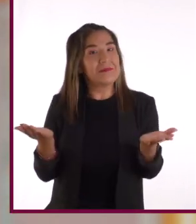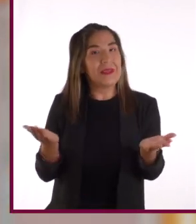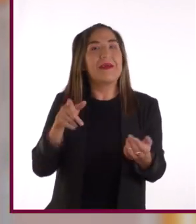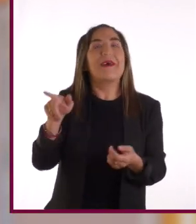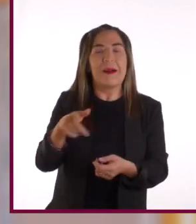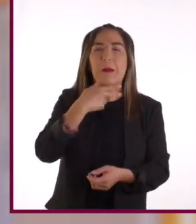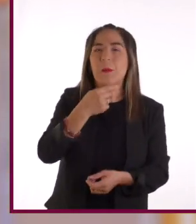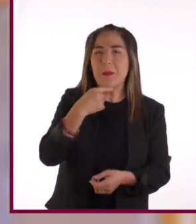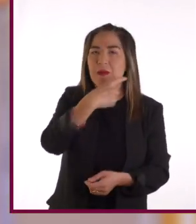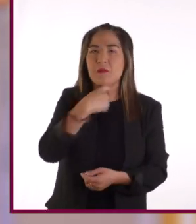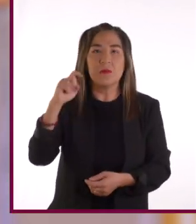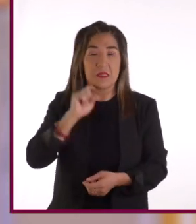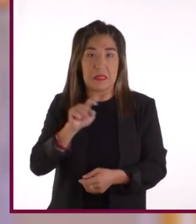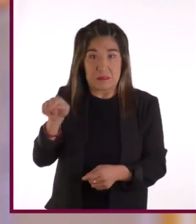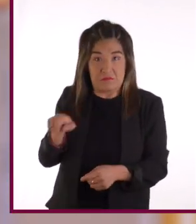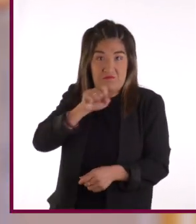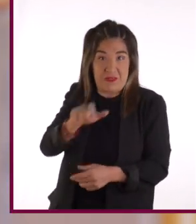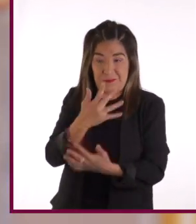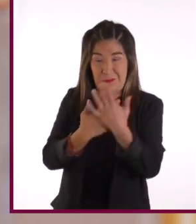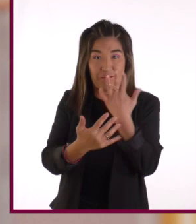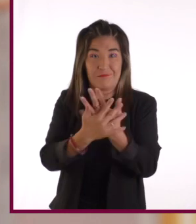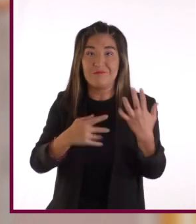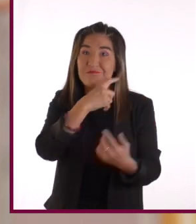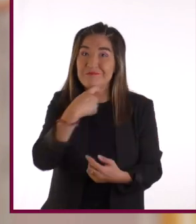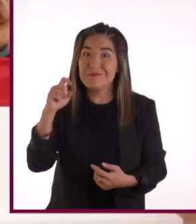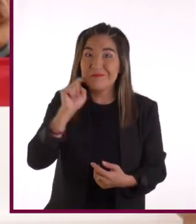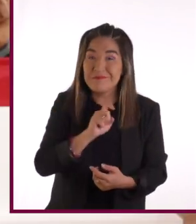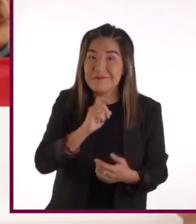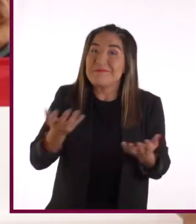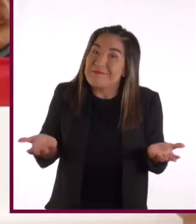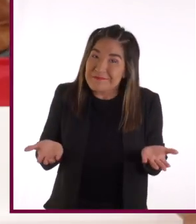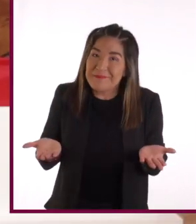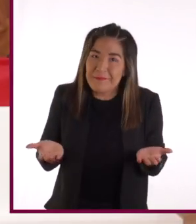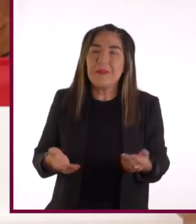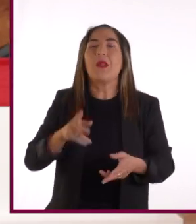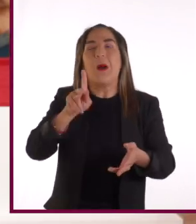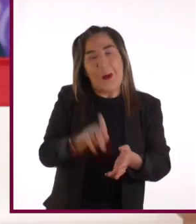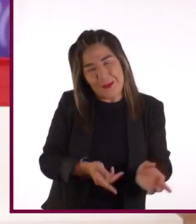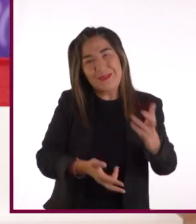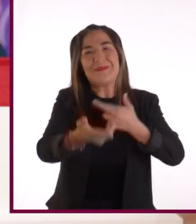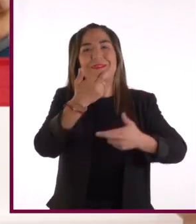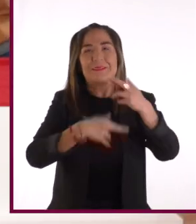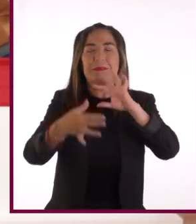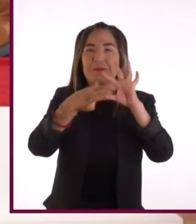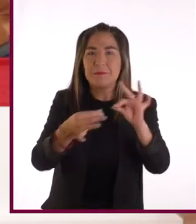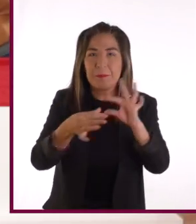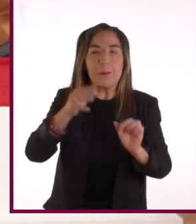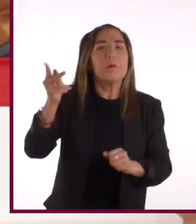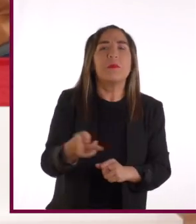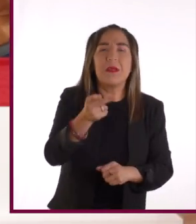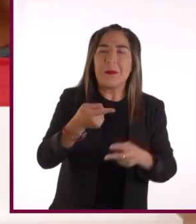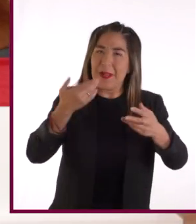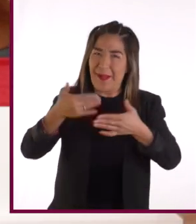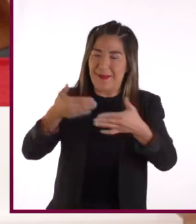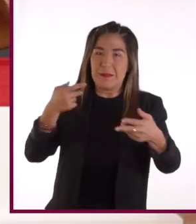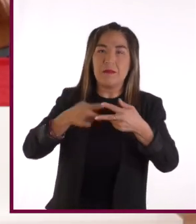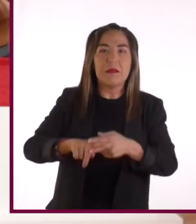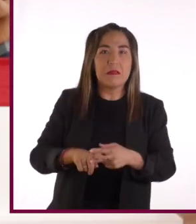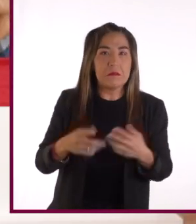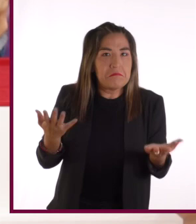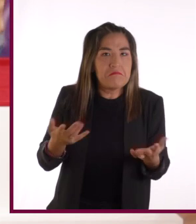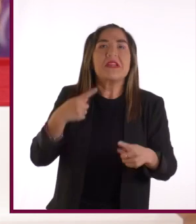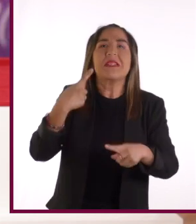que preguntarse si el barbero puede rasurarse a sí mismo. Entonces, recapitulando, nuestra pregunta inicial